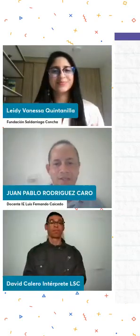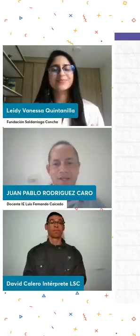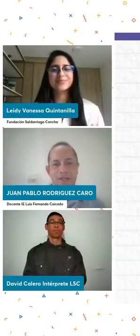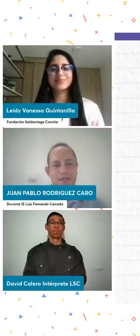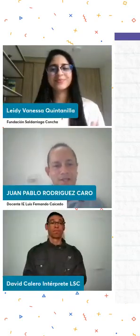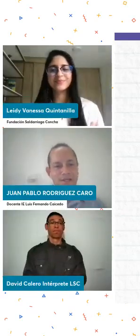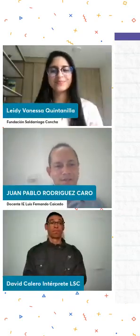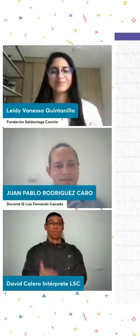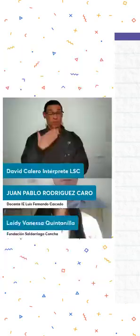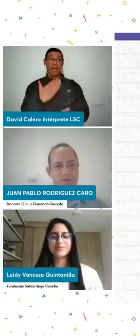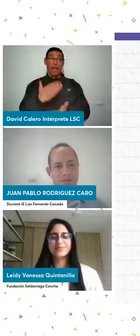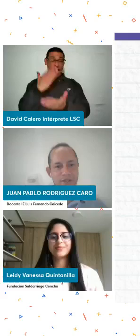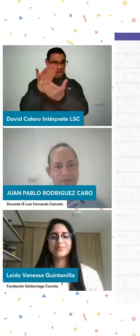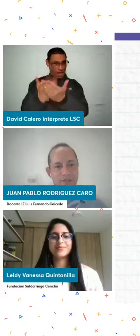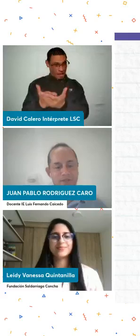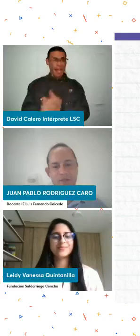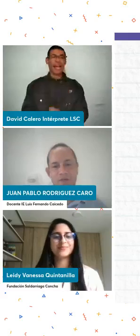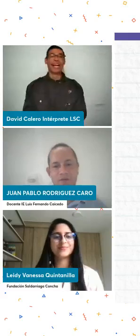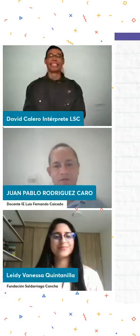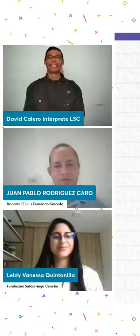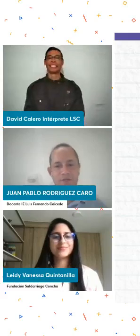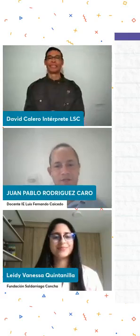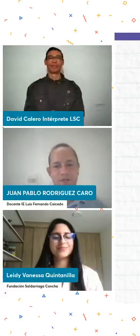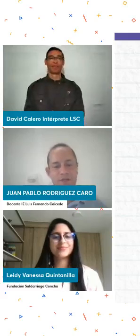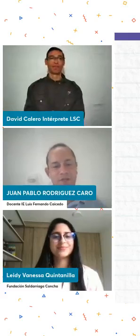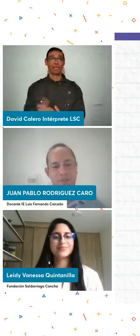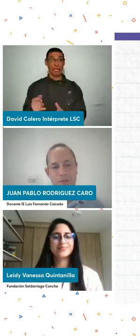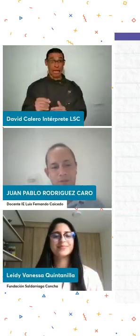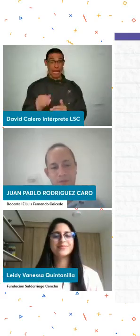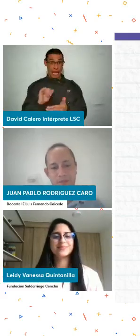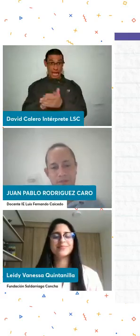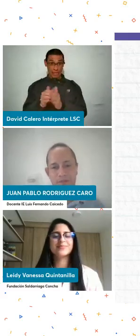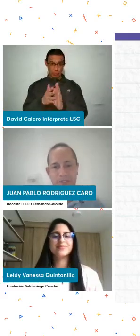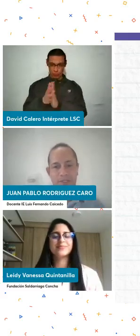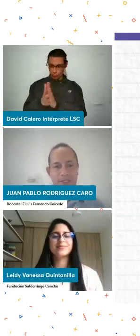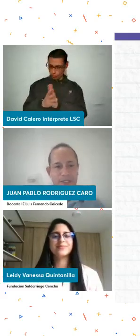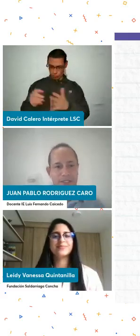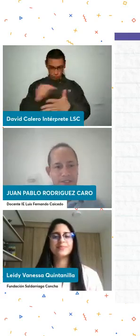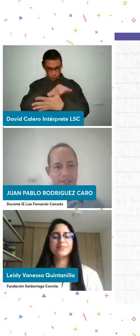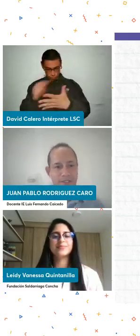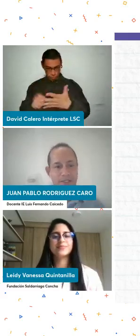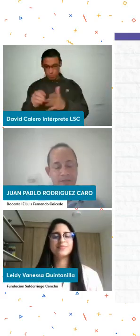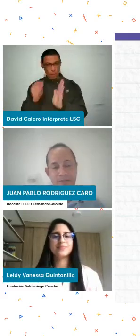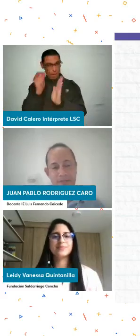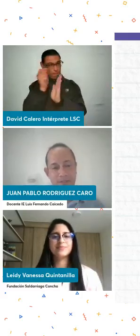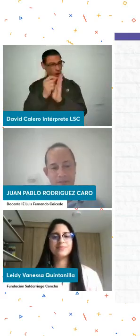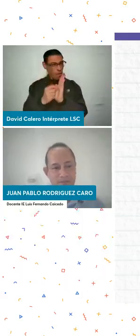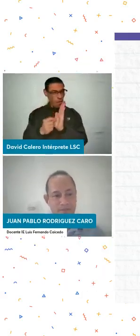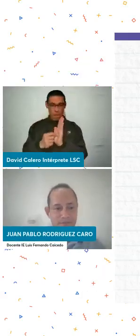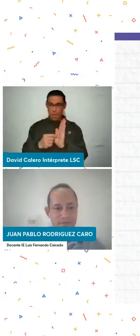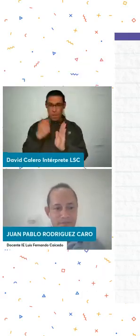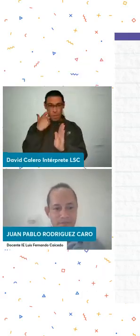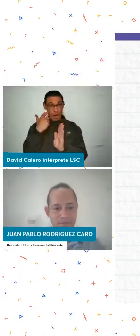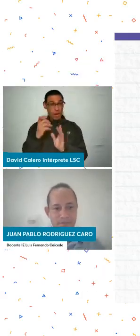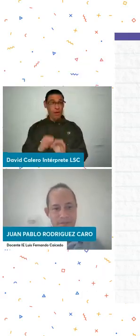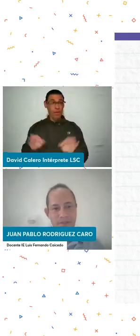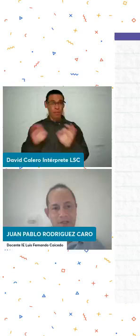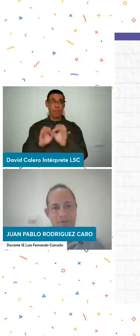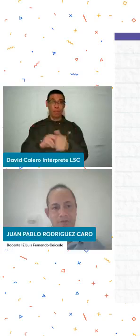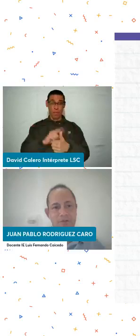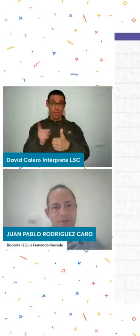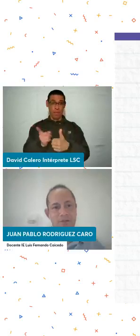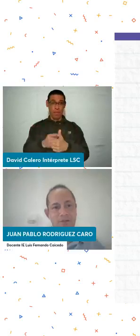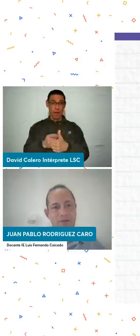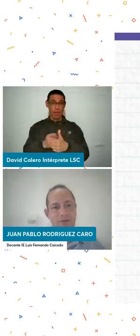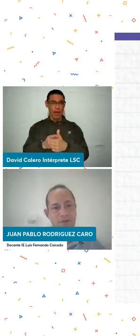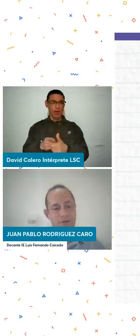gracias. Bueno, digamos cinco aspectos claves. Lo primero es la capacitación.